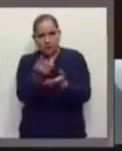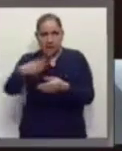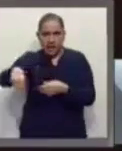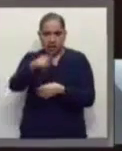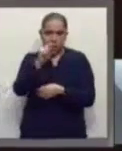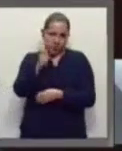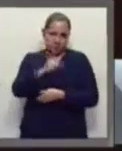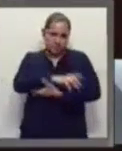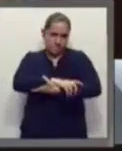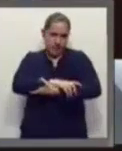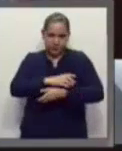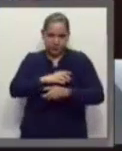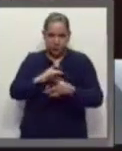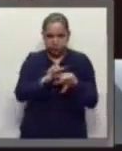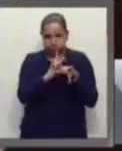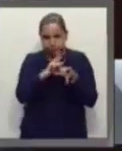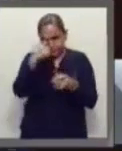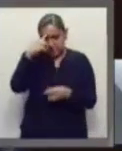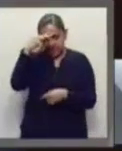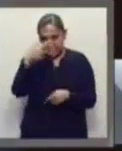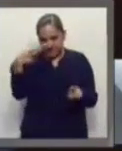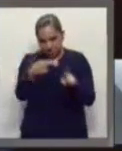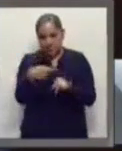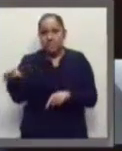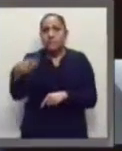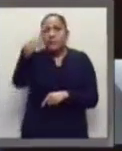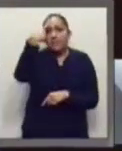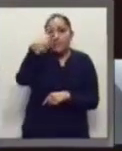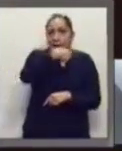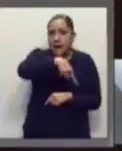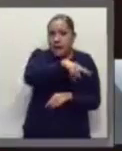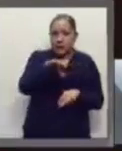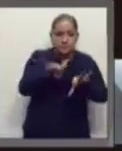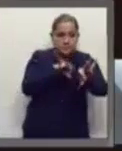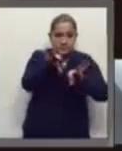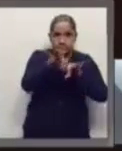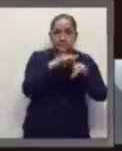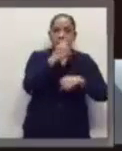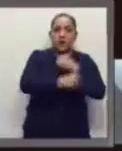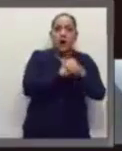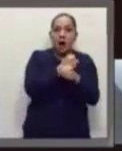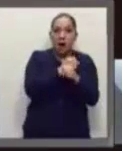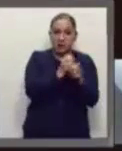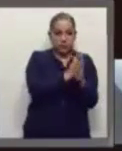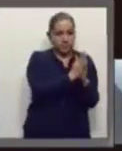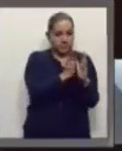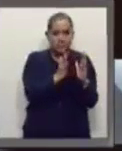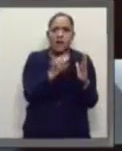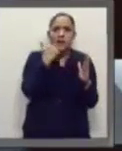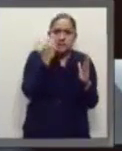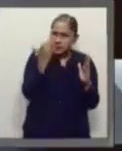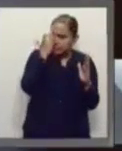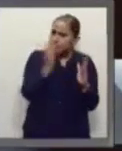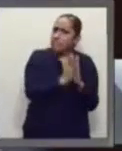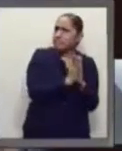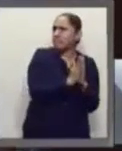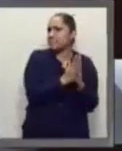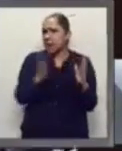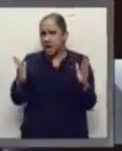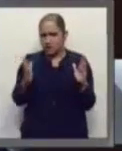México, para prorrogar el periodo por el cual fueron designados los magistrados el 20 de octubre.